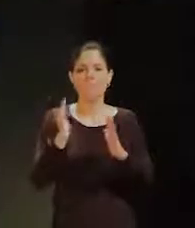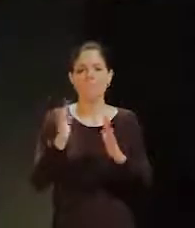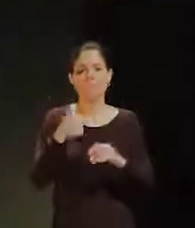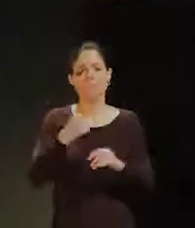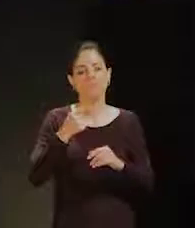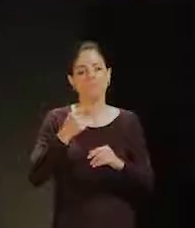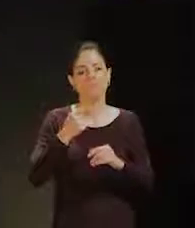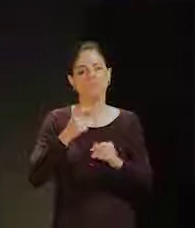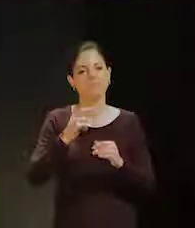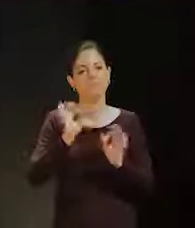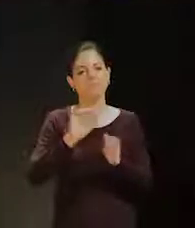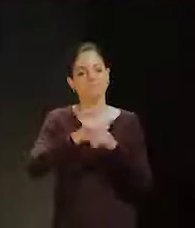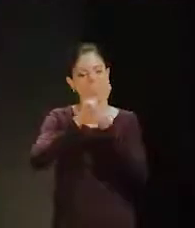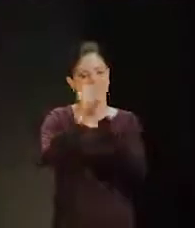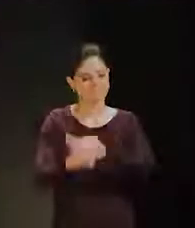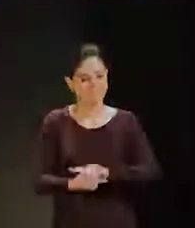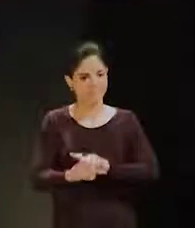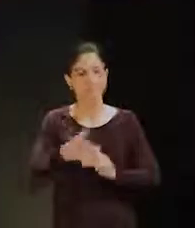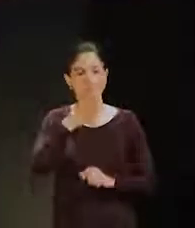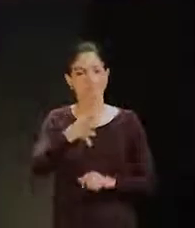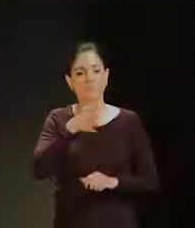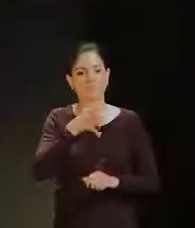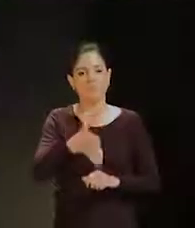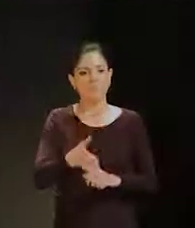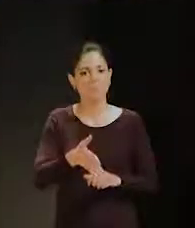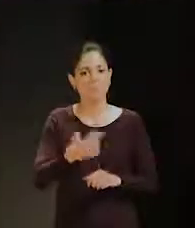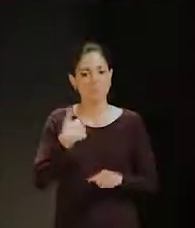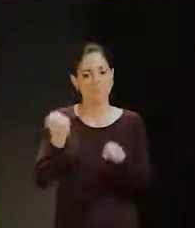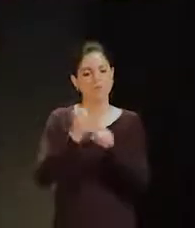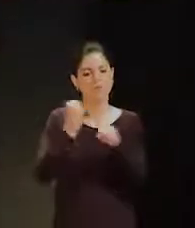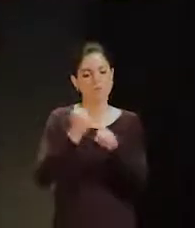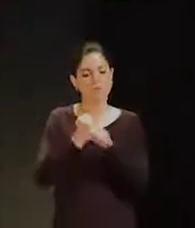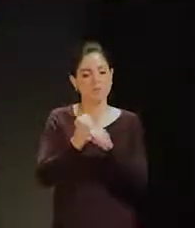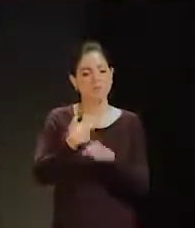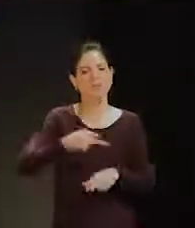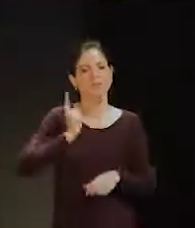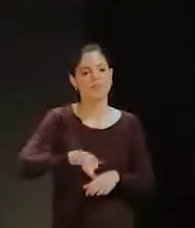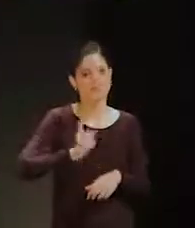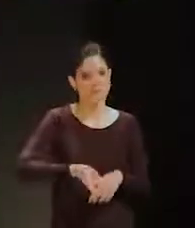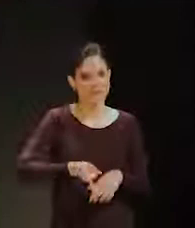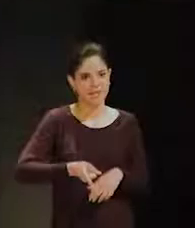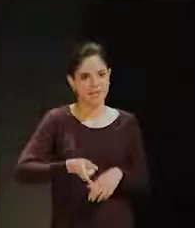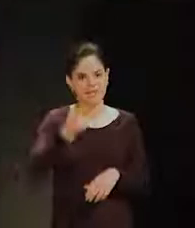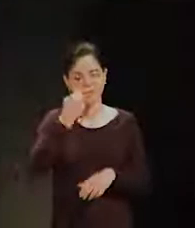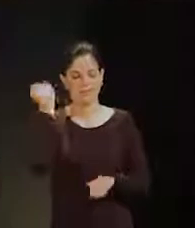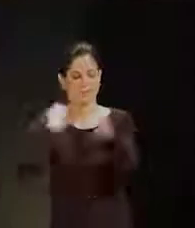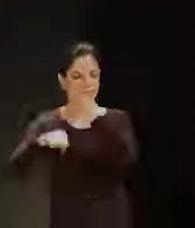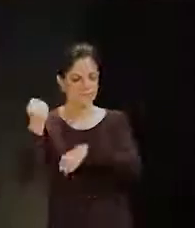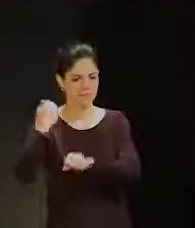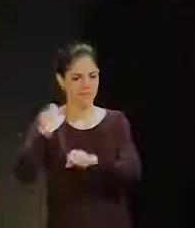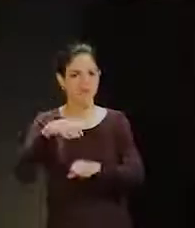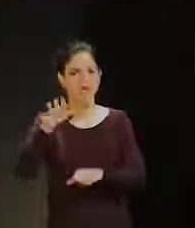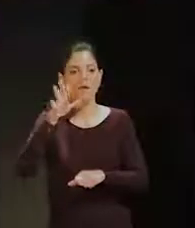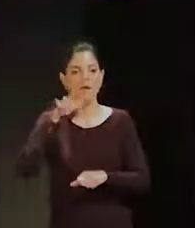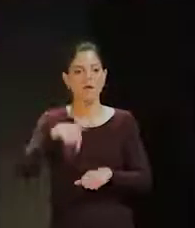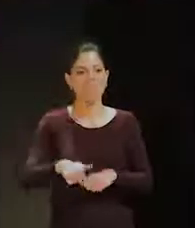de cambiamiento sobre esto, porque yo estoy trabajando como directora y performer ahora